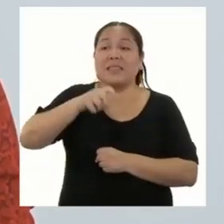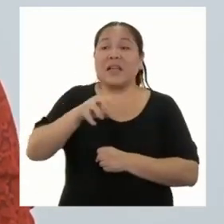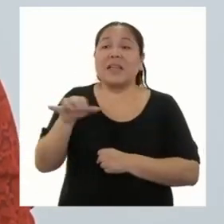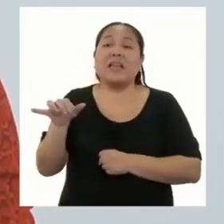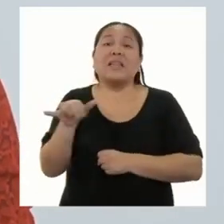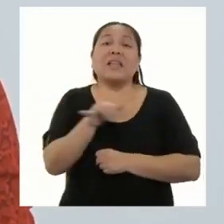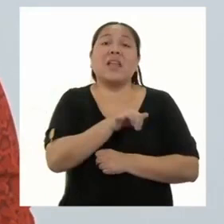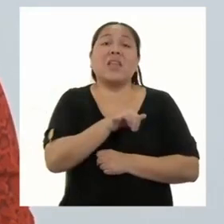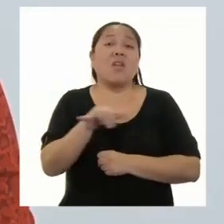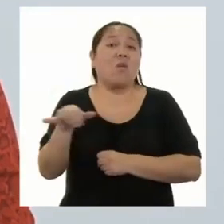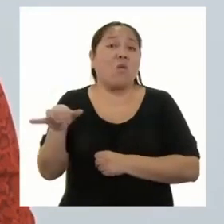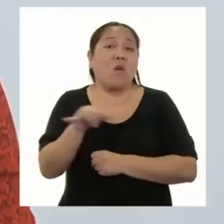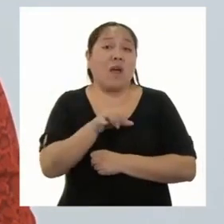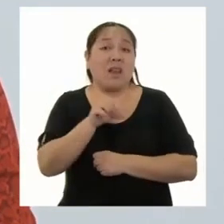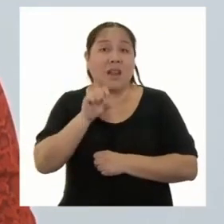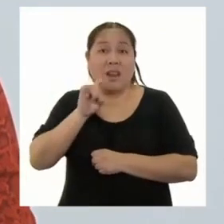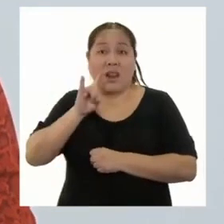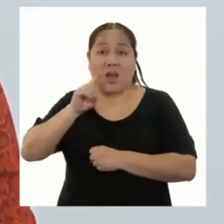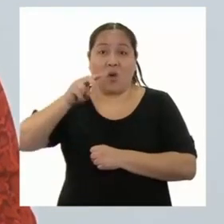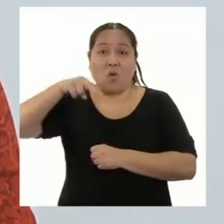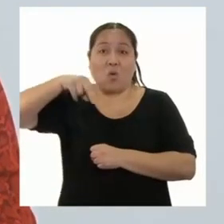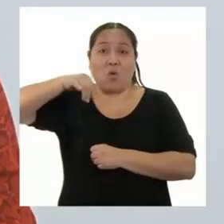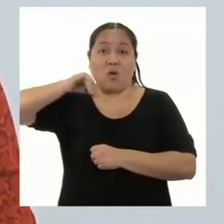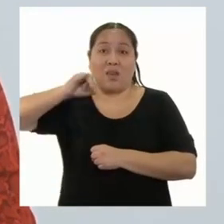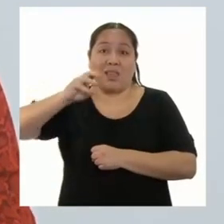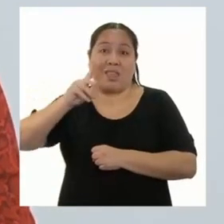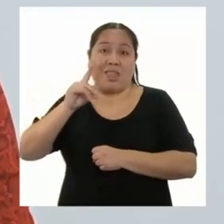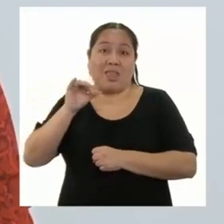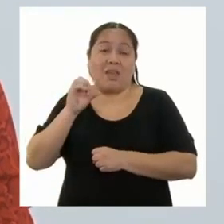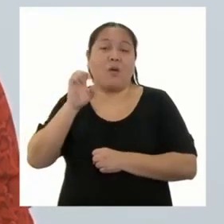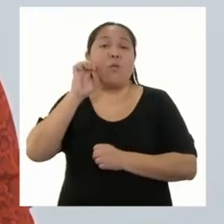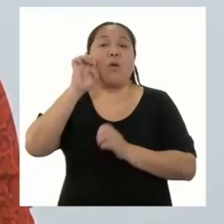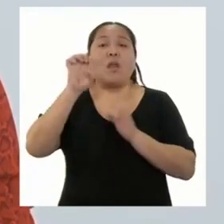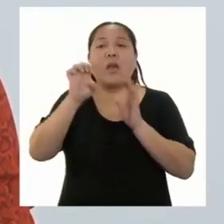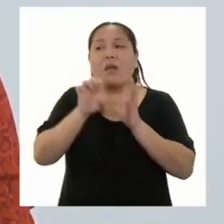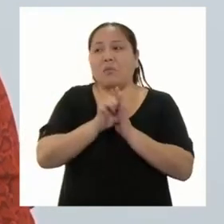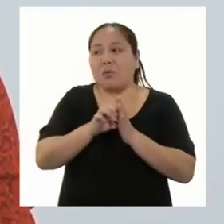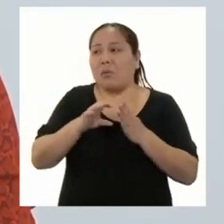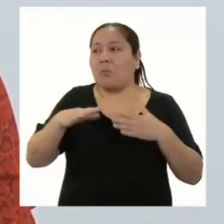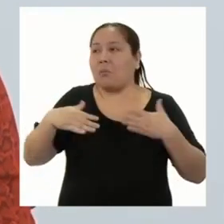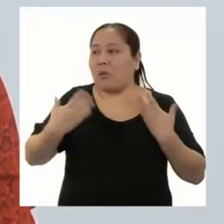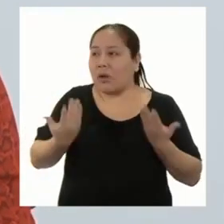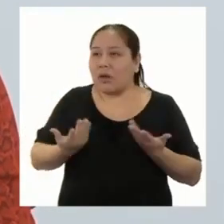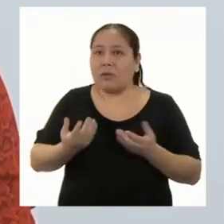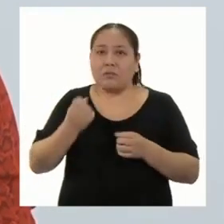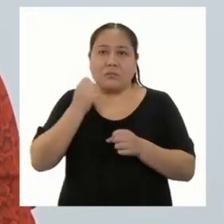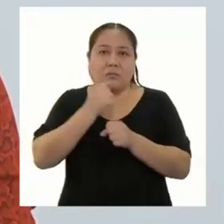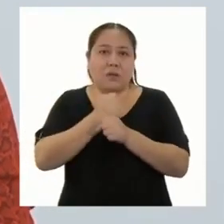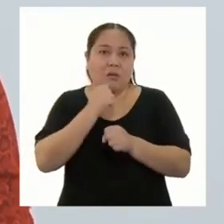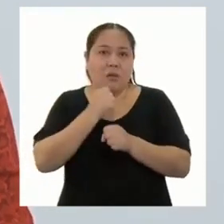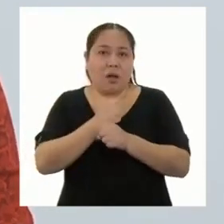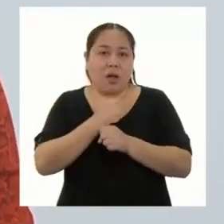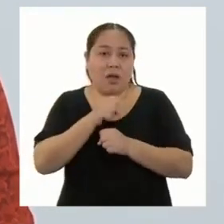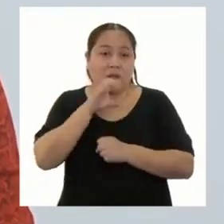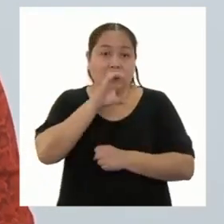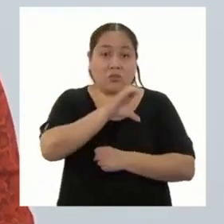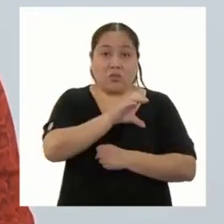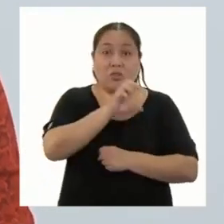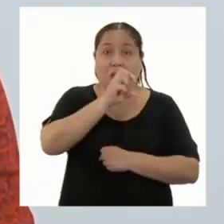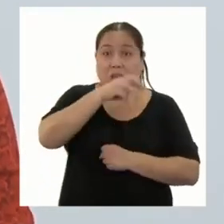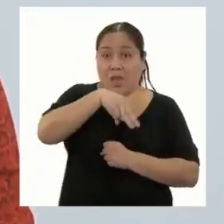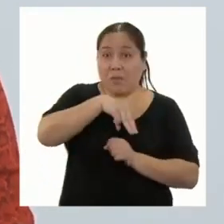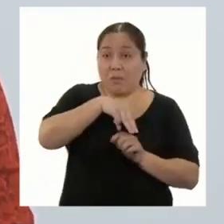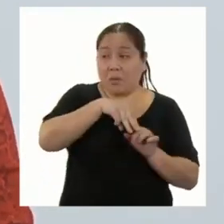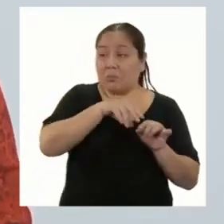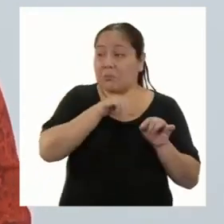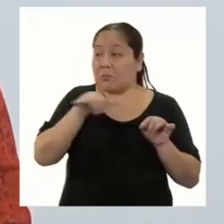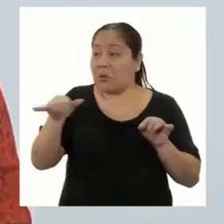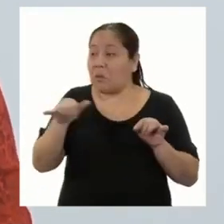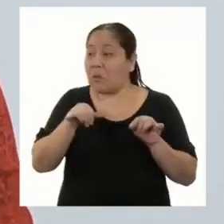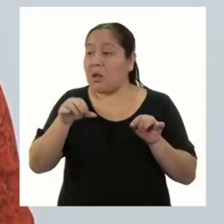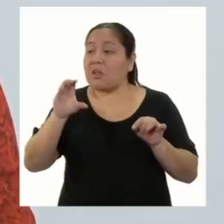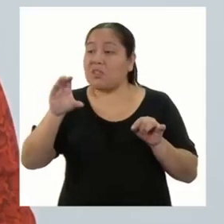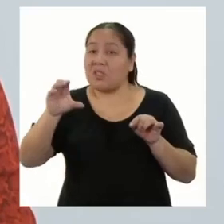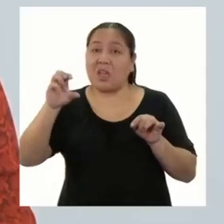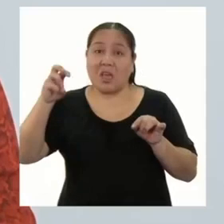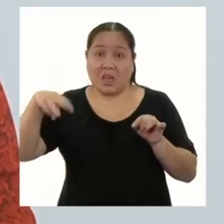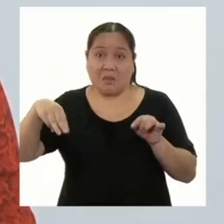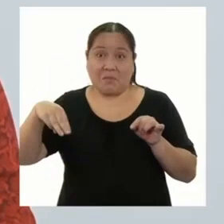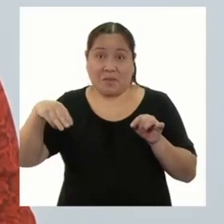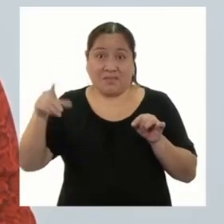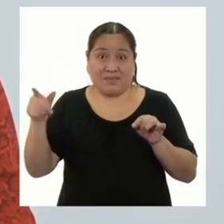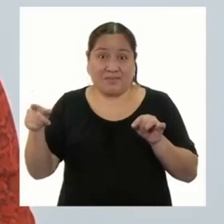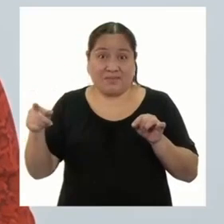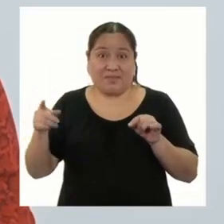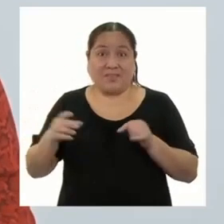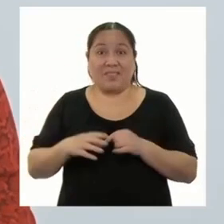medida. Puedes decidir trabajar, por ejemplo, con unidad de medida centímetros, lo que nos